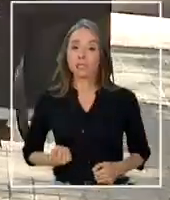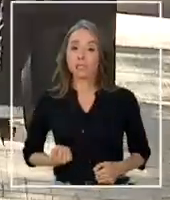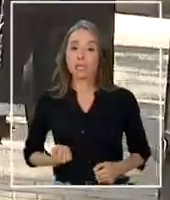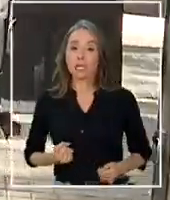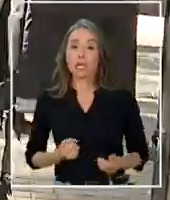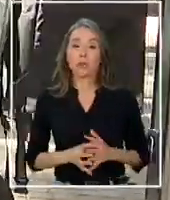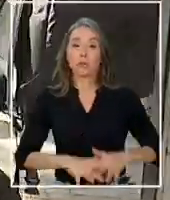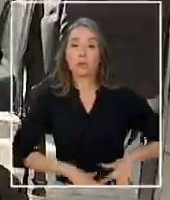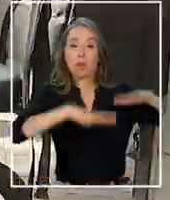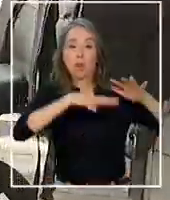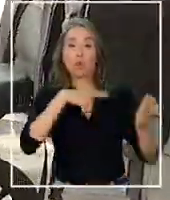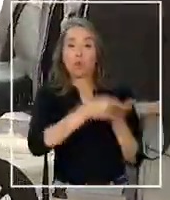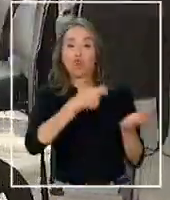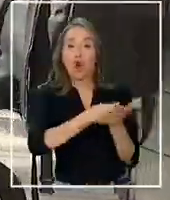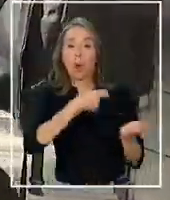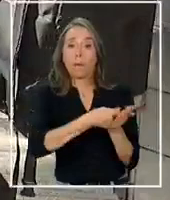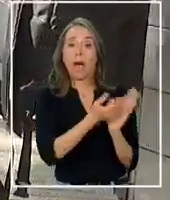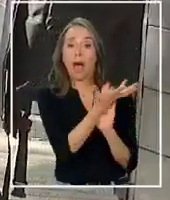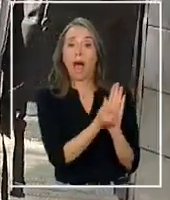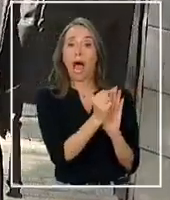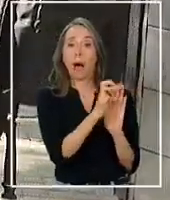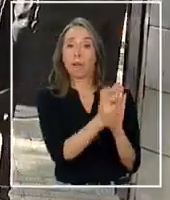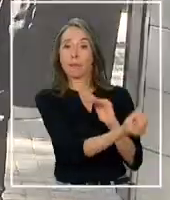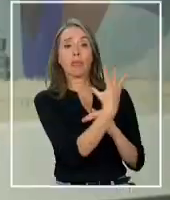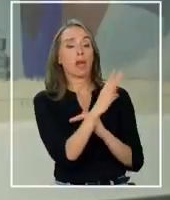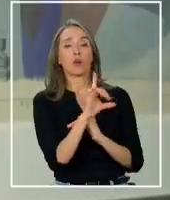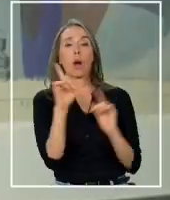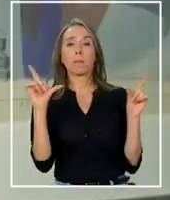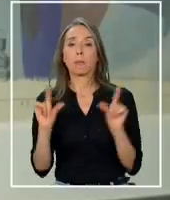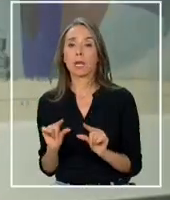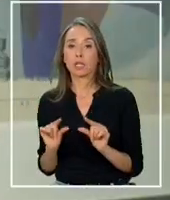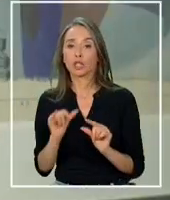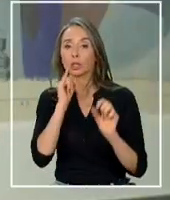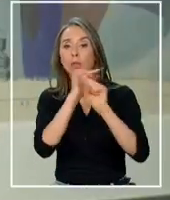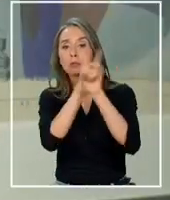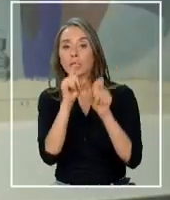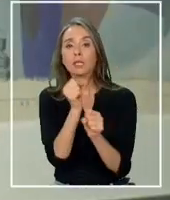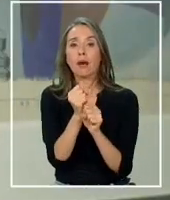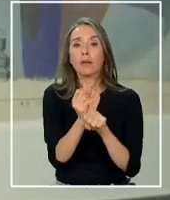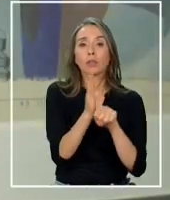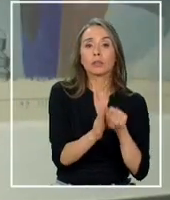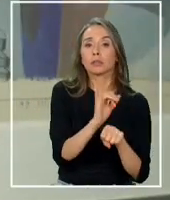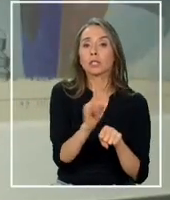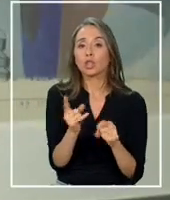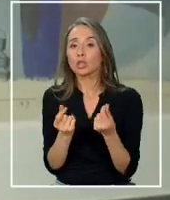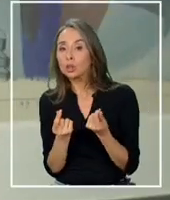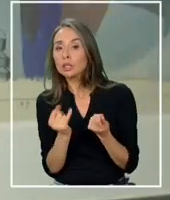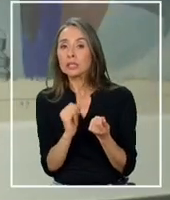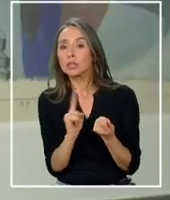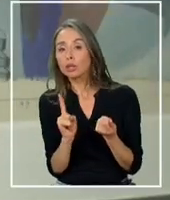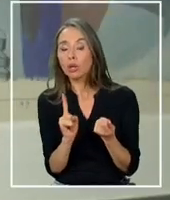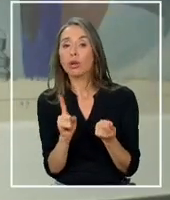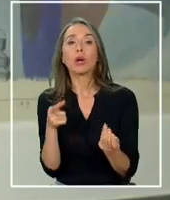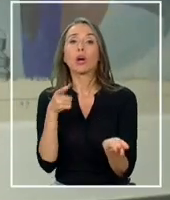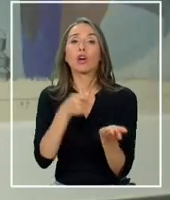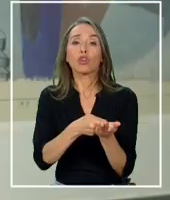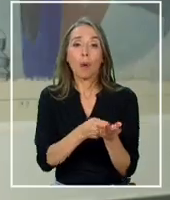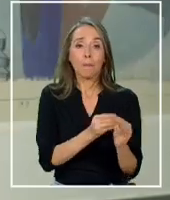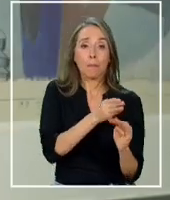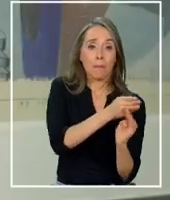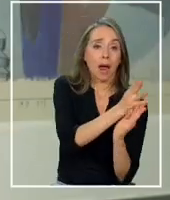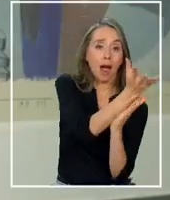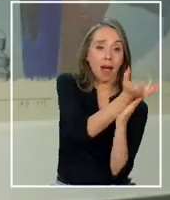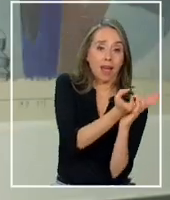bajar las compras mediante estas plataformas. La incertidumbre económica hace que hoy este tipo de compras se prefiera mucho más la